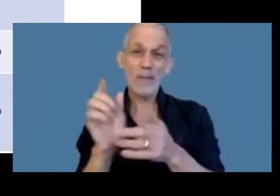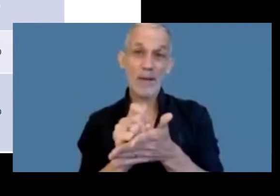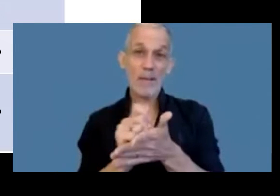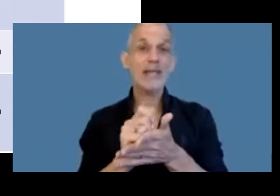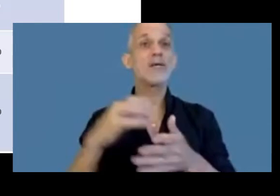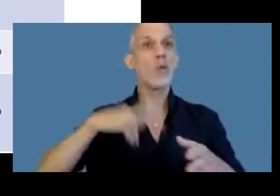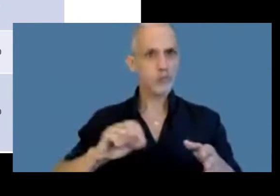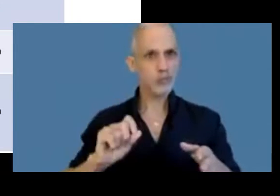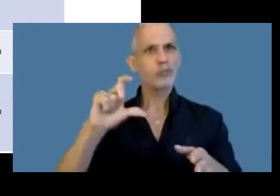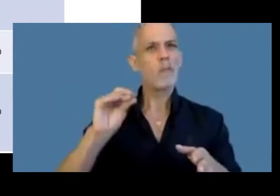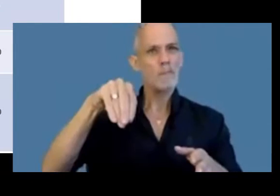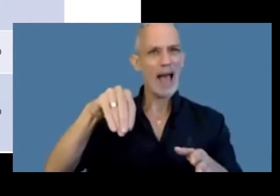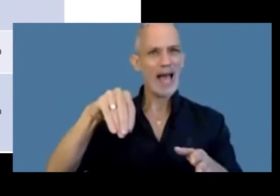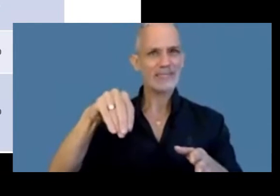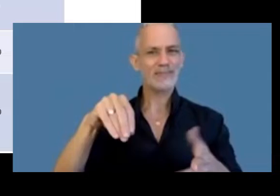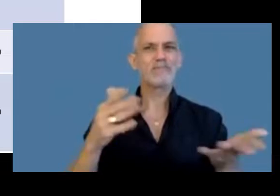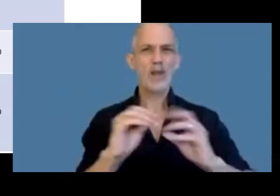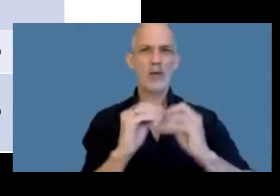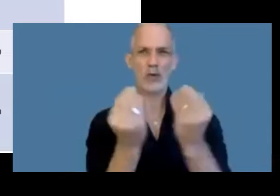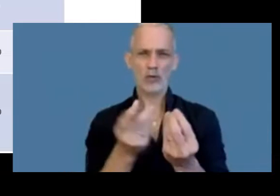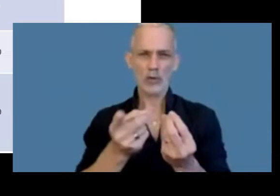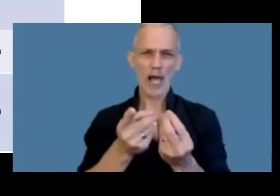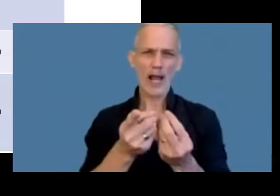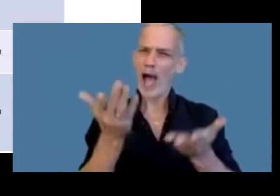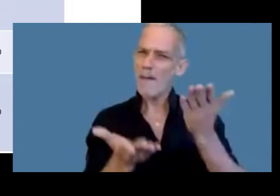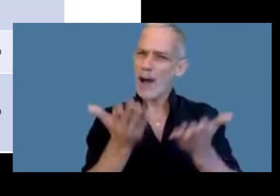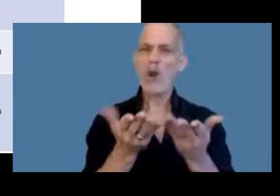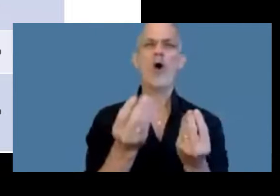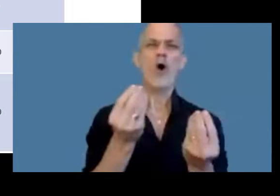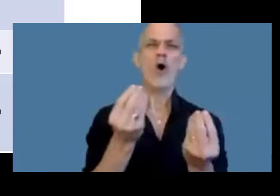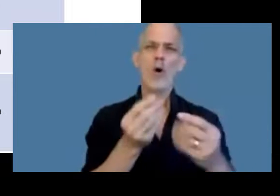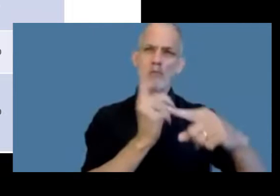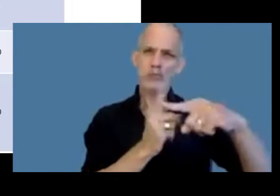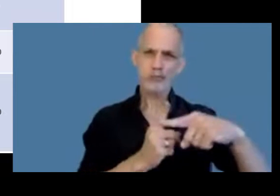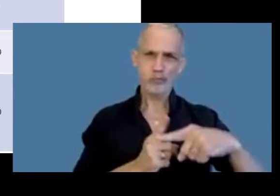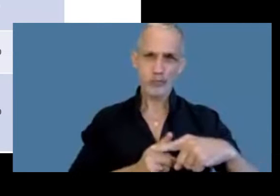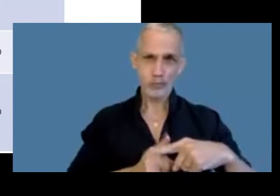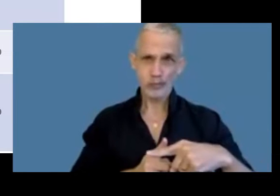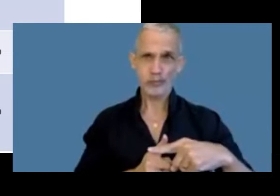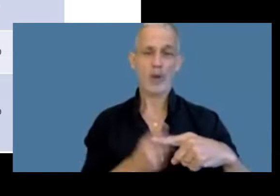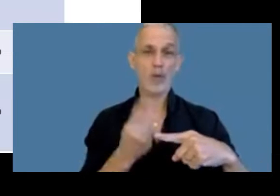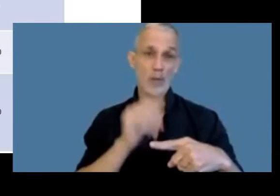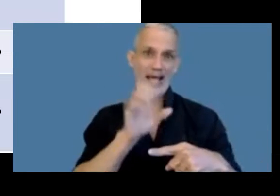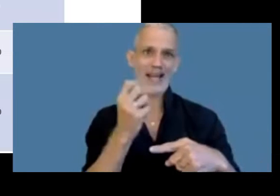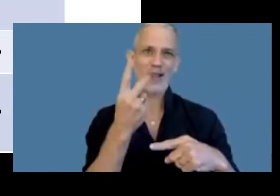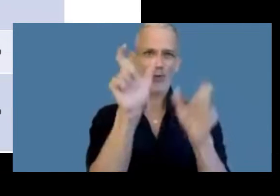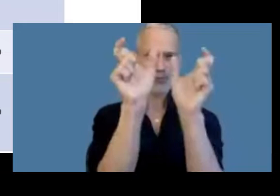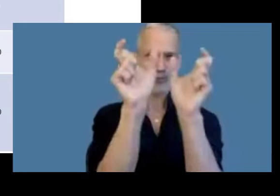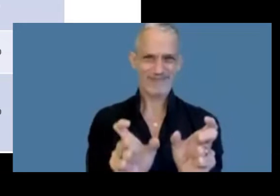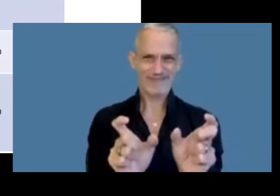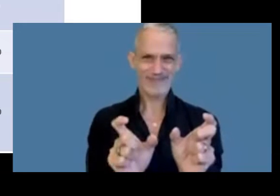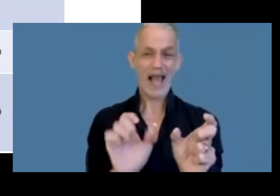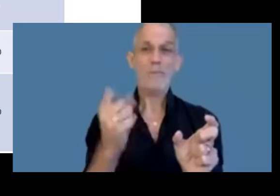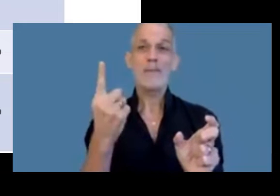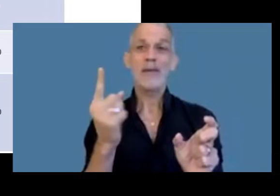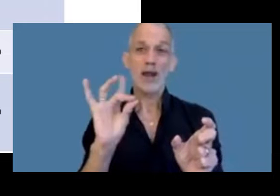incremento más, con lo cual es para evaluar cómo han hecho las liquidaciones. Por eso traje las 2 tablas. Al 1 de